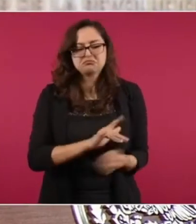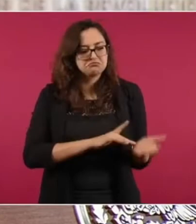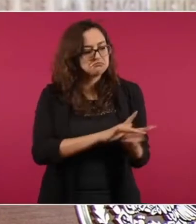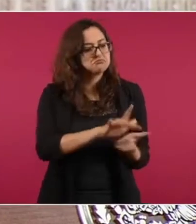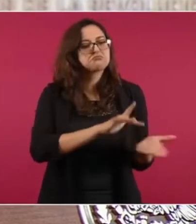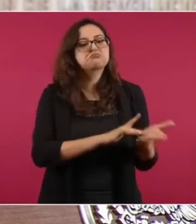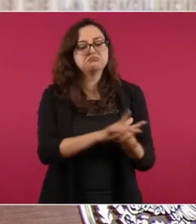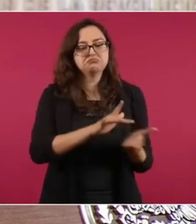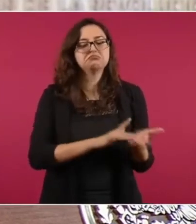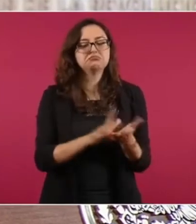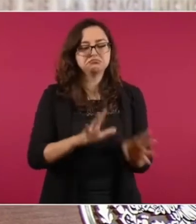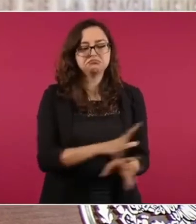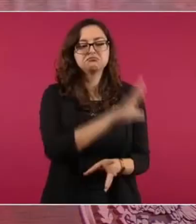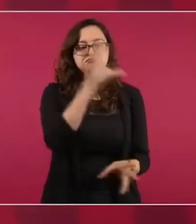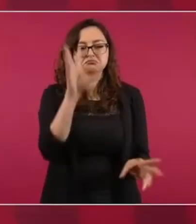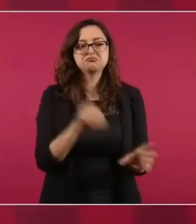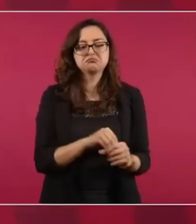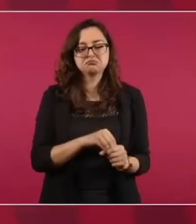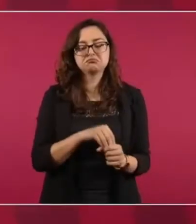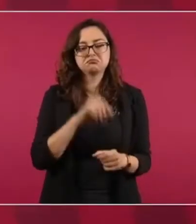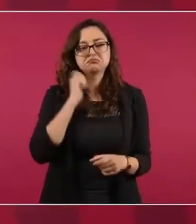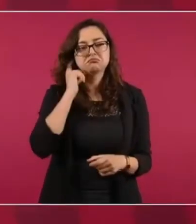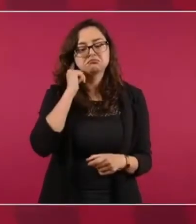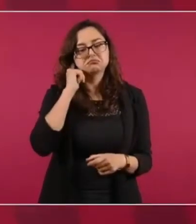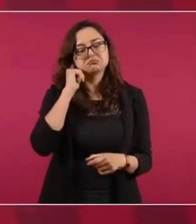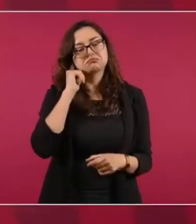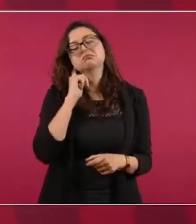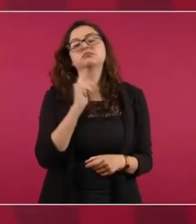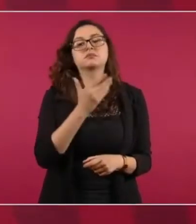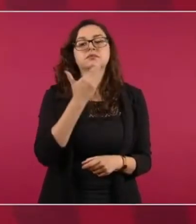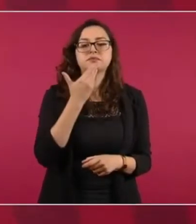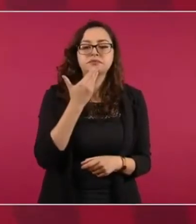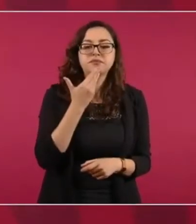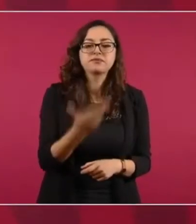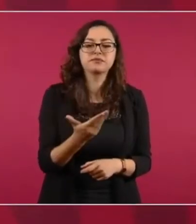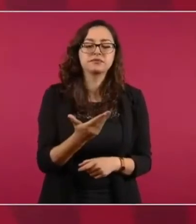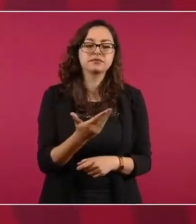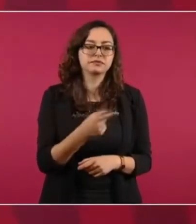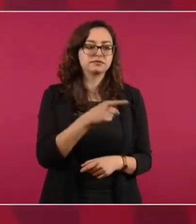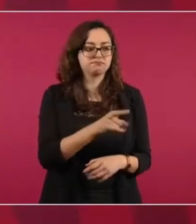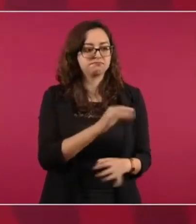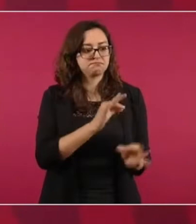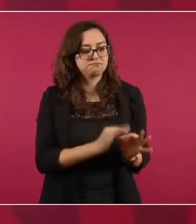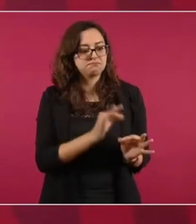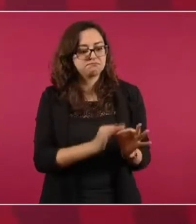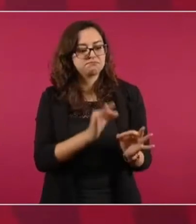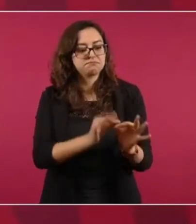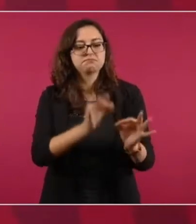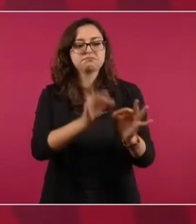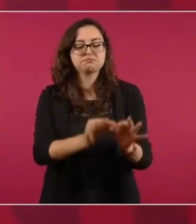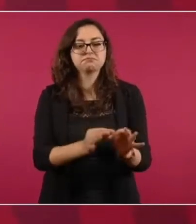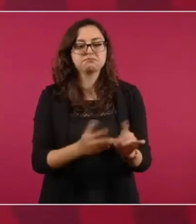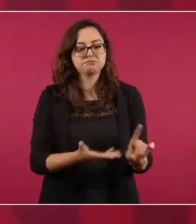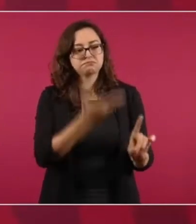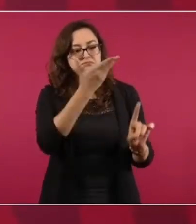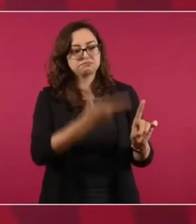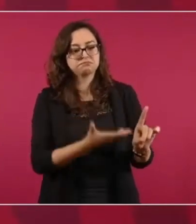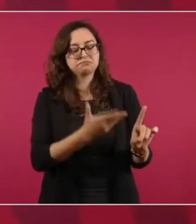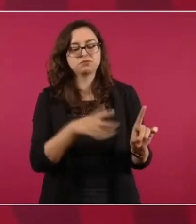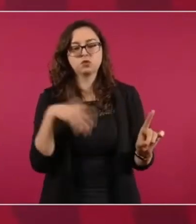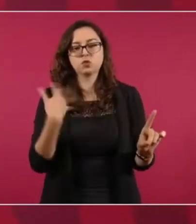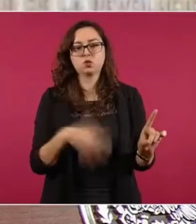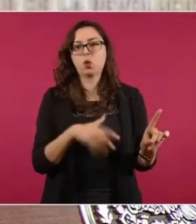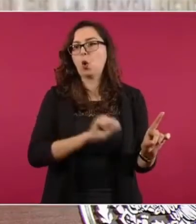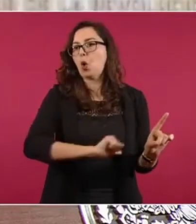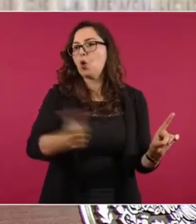y que sea ejemplo. Así como ella, hay muchos jóvenes, mujeres y